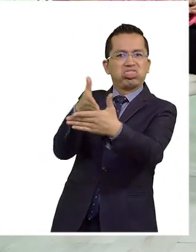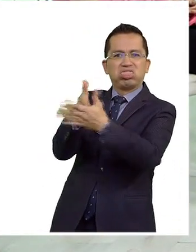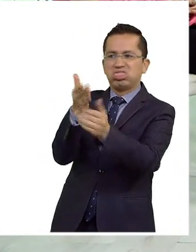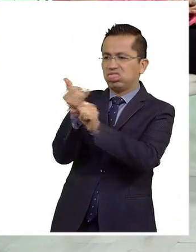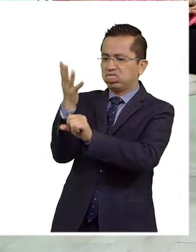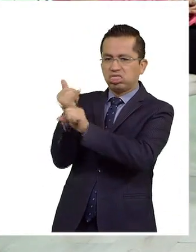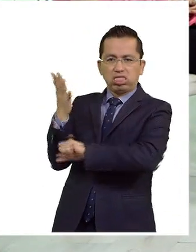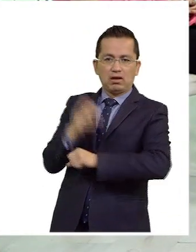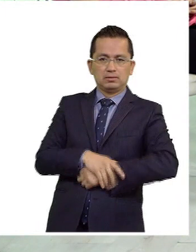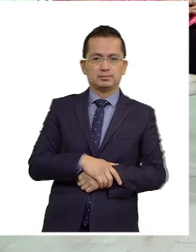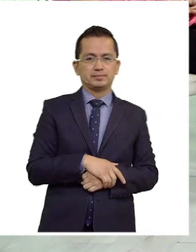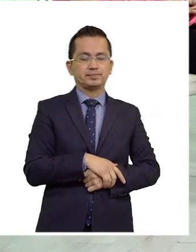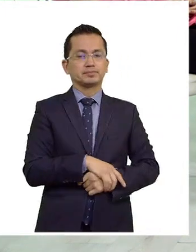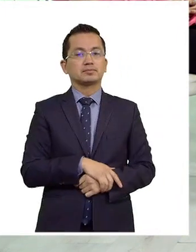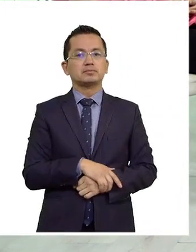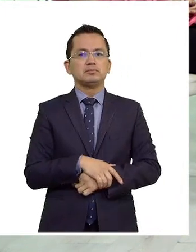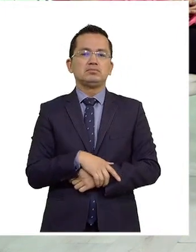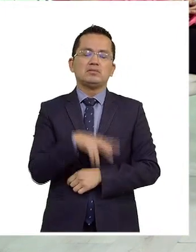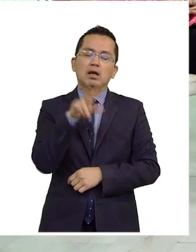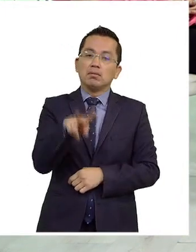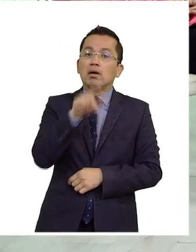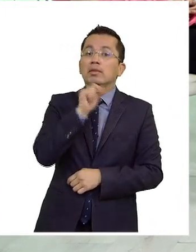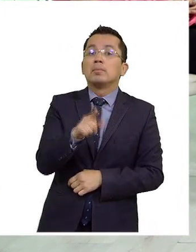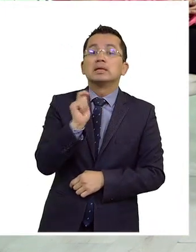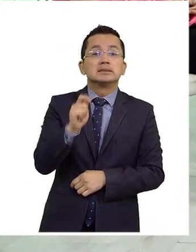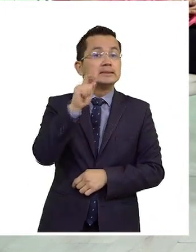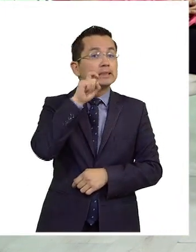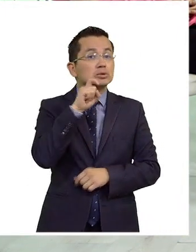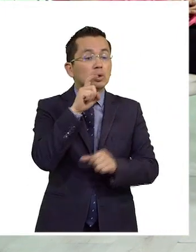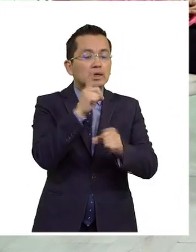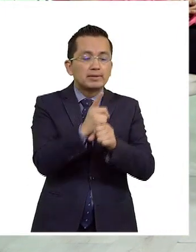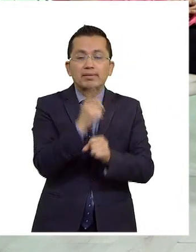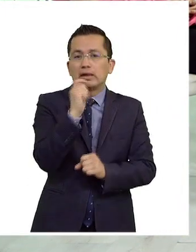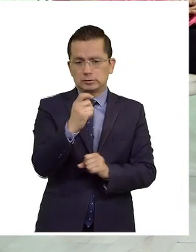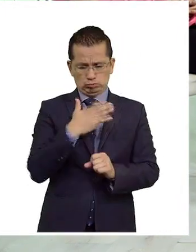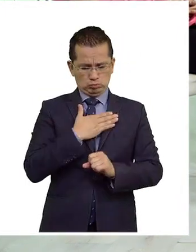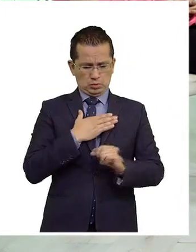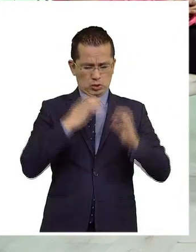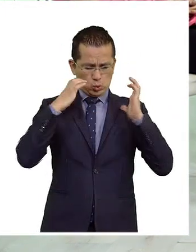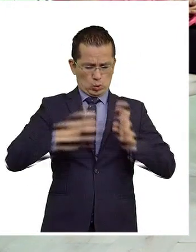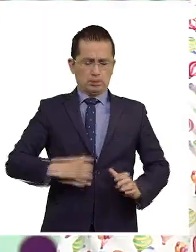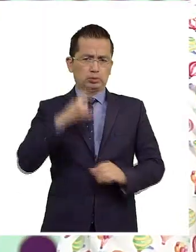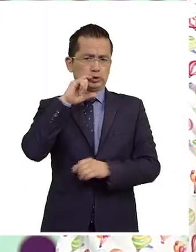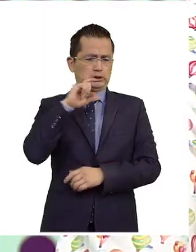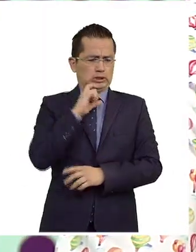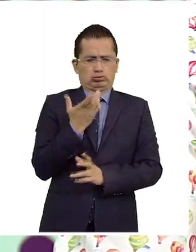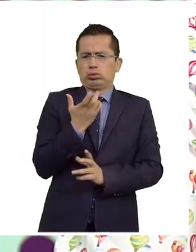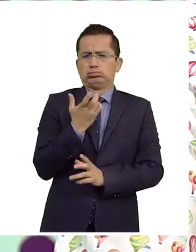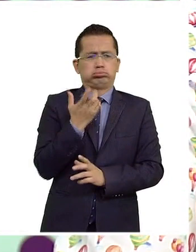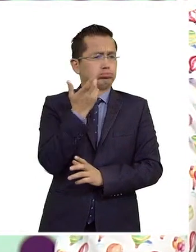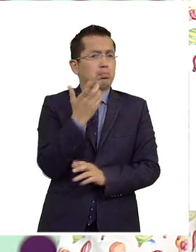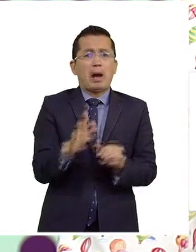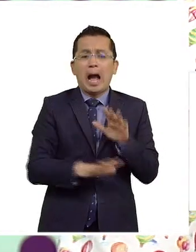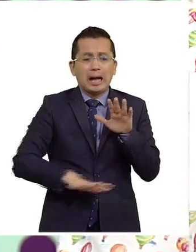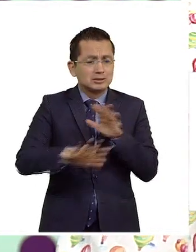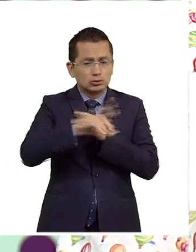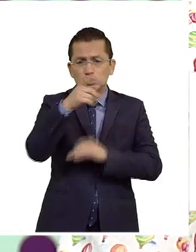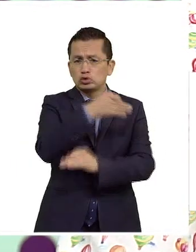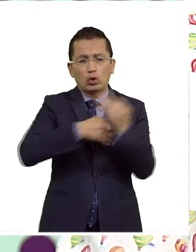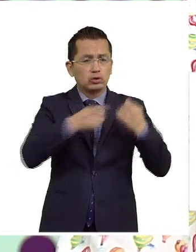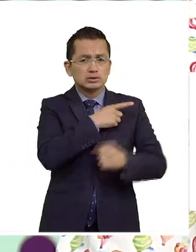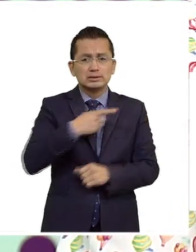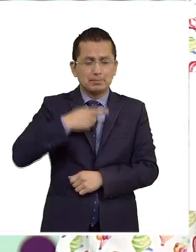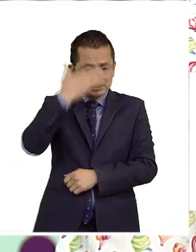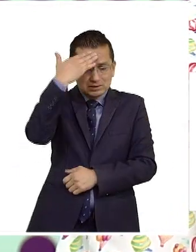la sexualidad un componente básico como seres humanos, el desconocimiento de la propia sexualidad pues genera todo